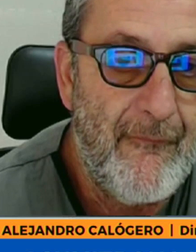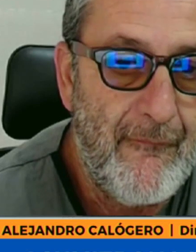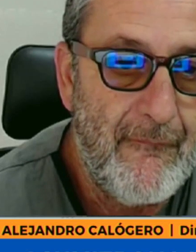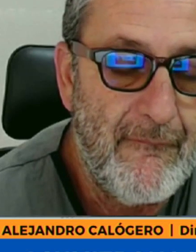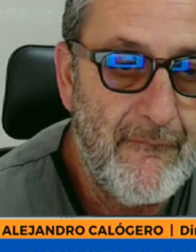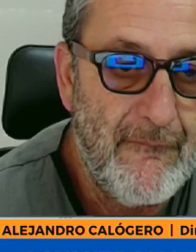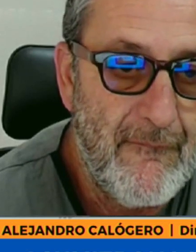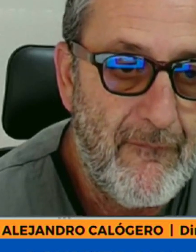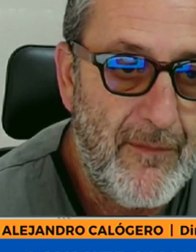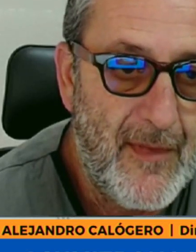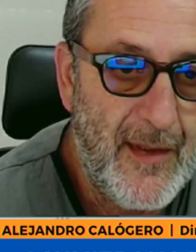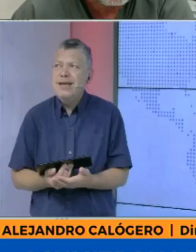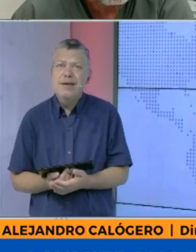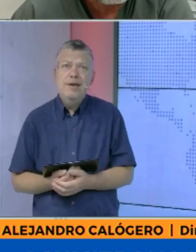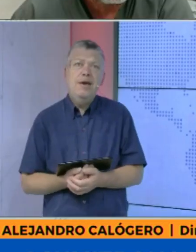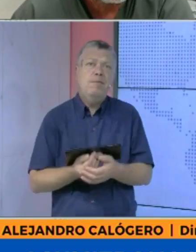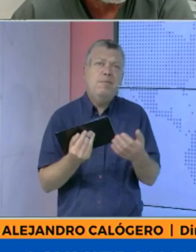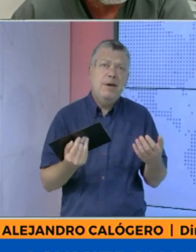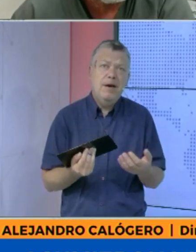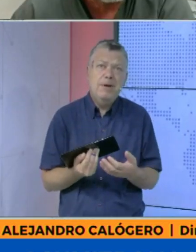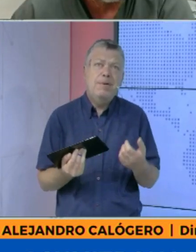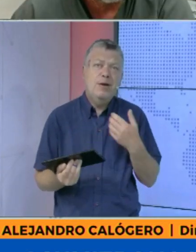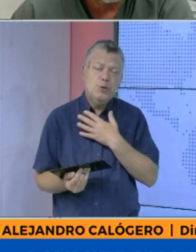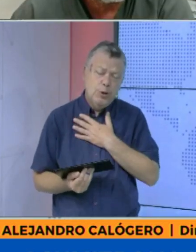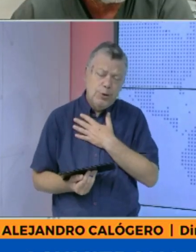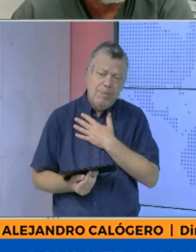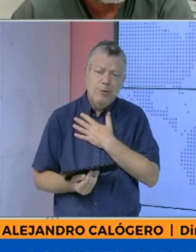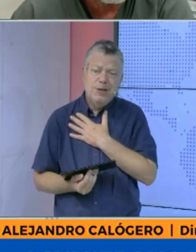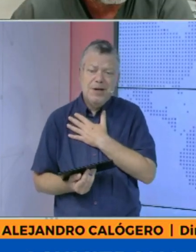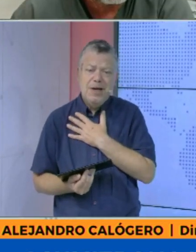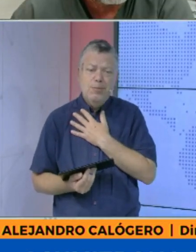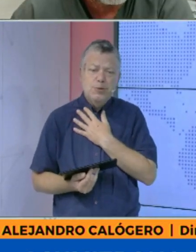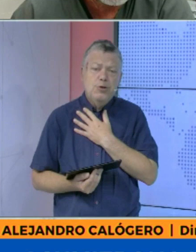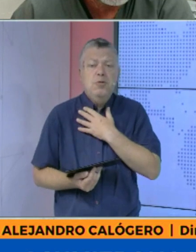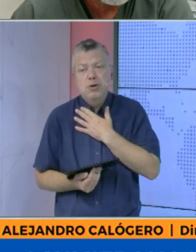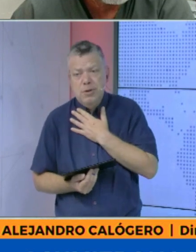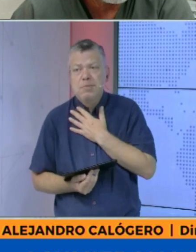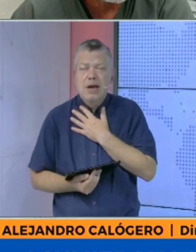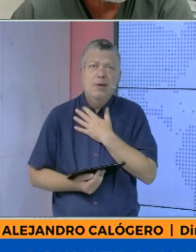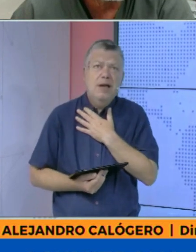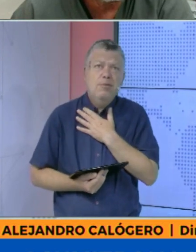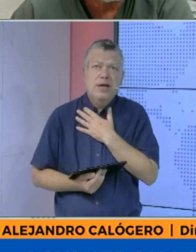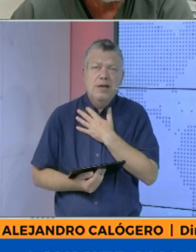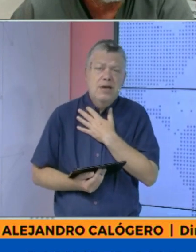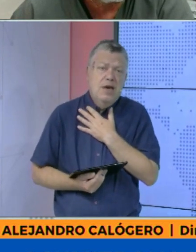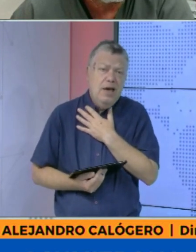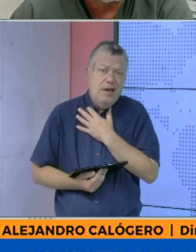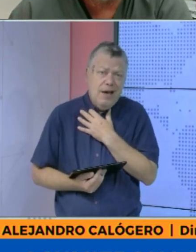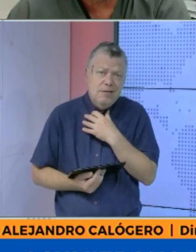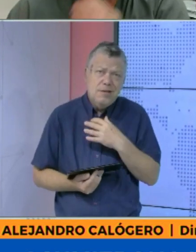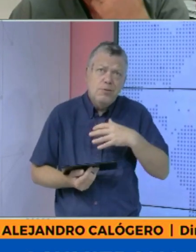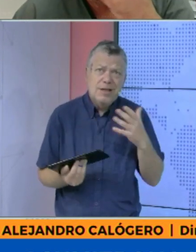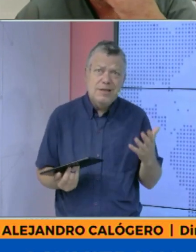que no tanto, y bueno, porque, bueno, el hospital es a ver, para nosotros, para los entrerrianos, por supuesto, y bueno, también para la República Argentina,